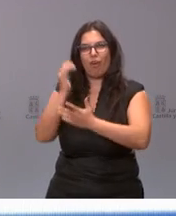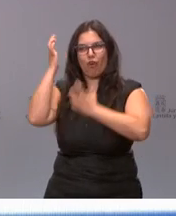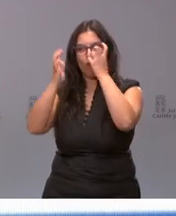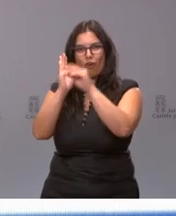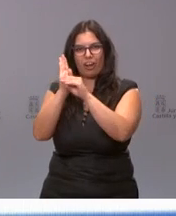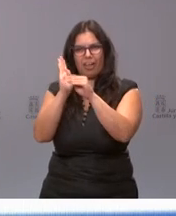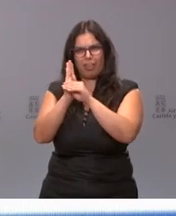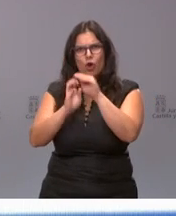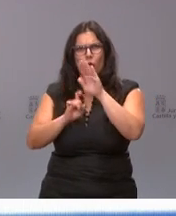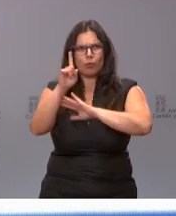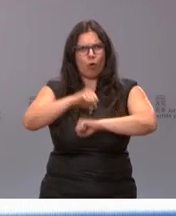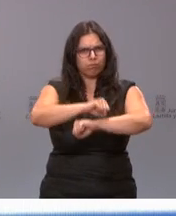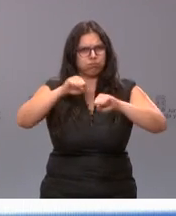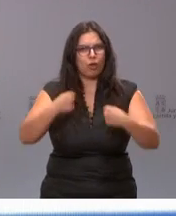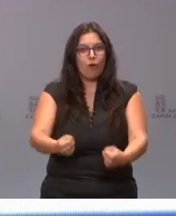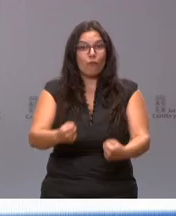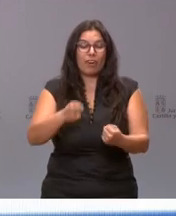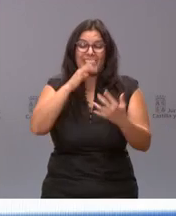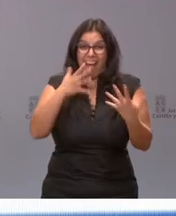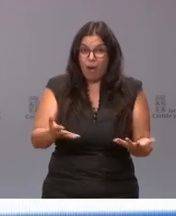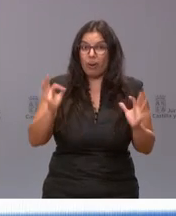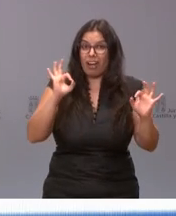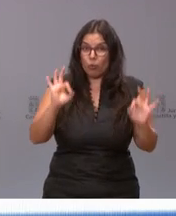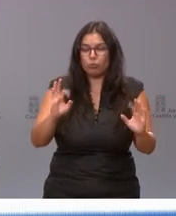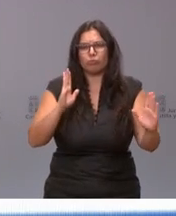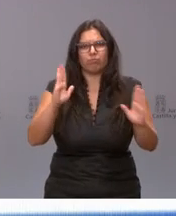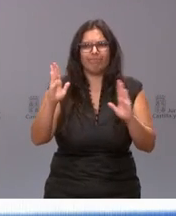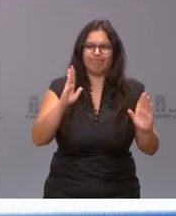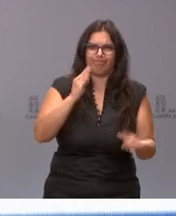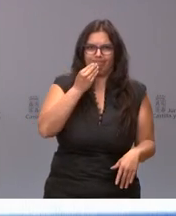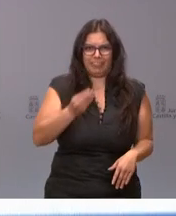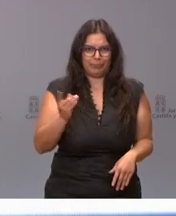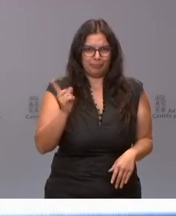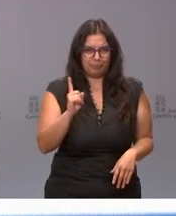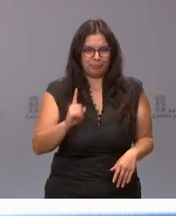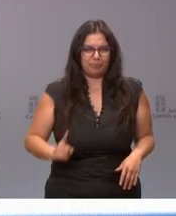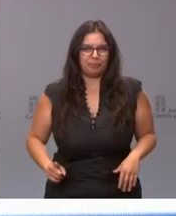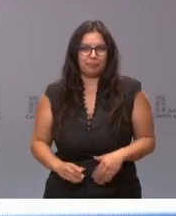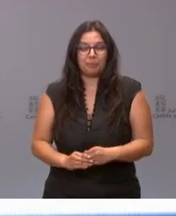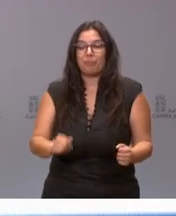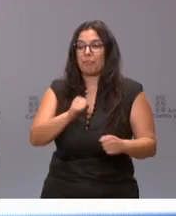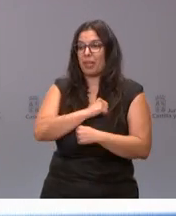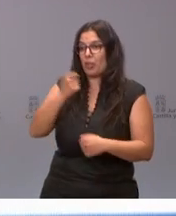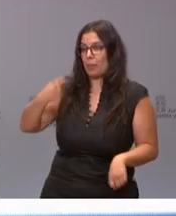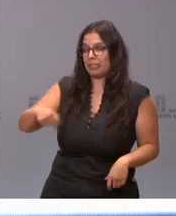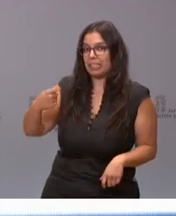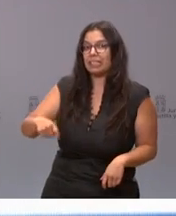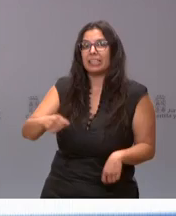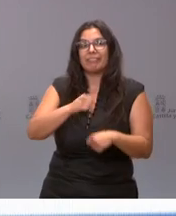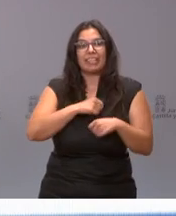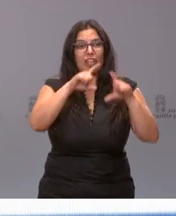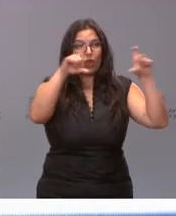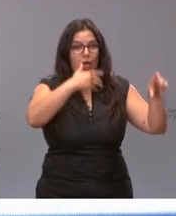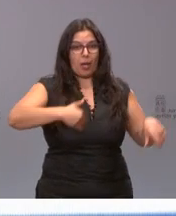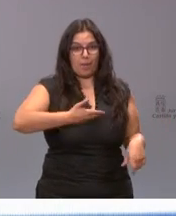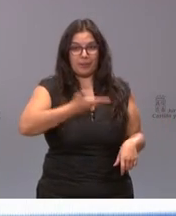y fuerte, que precisamente ahora no pasa por sus mejores momentos. Querido presidente, queridos empresarios,